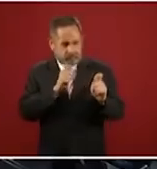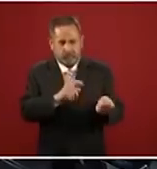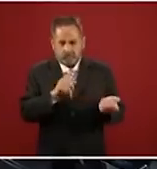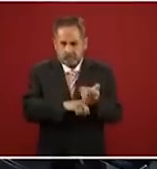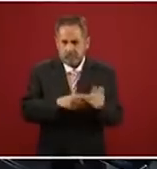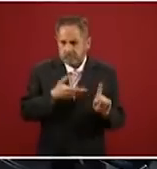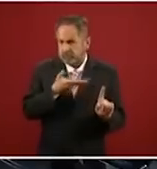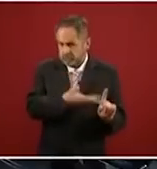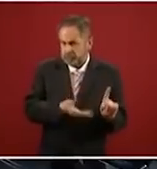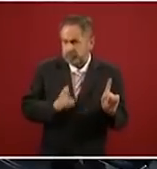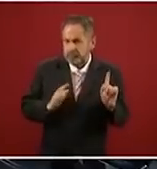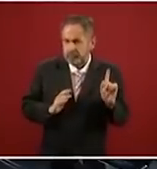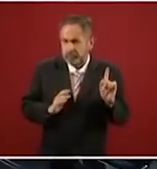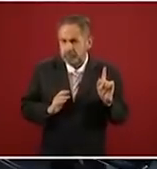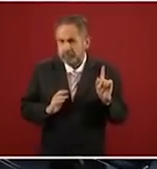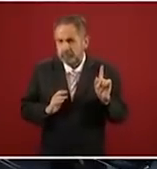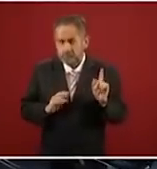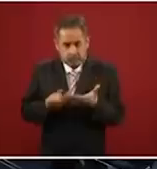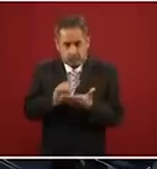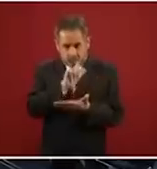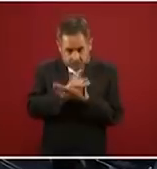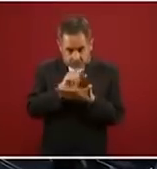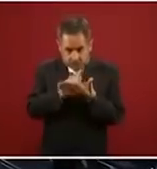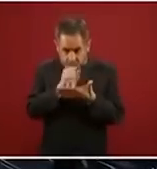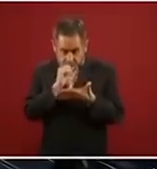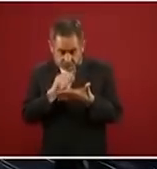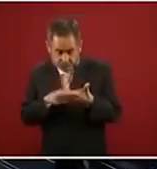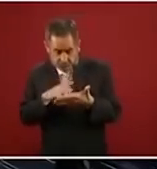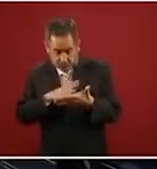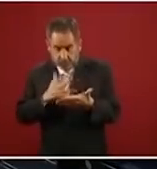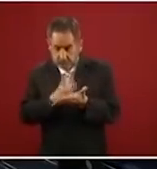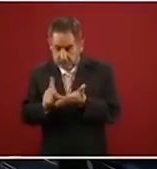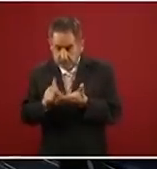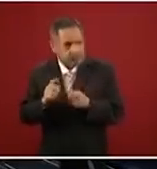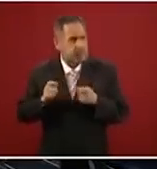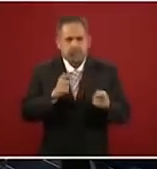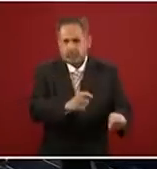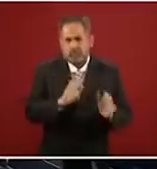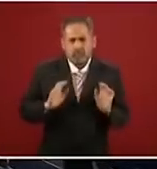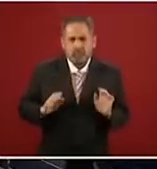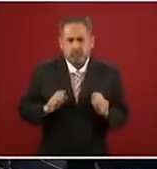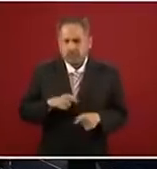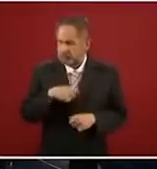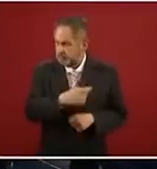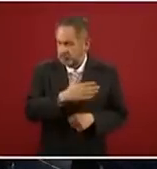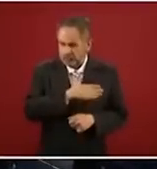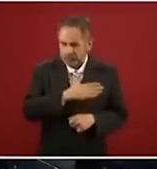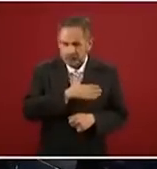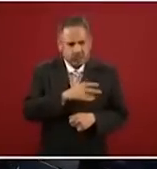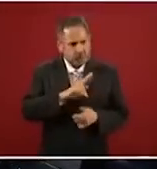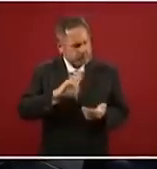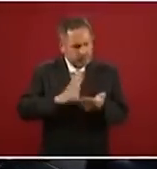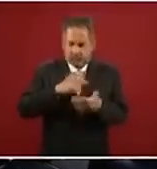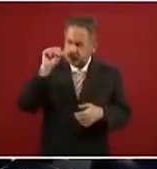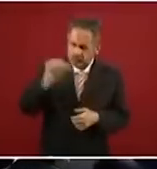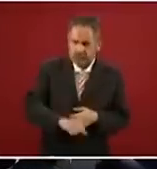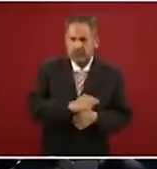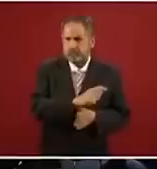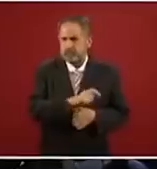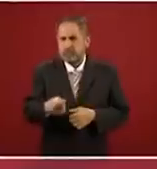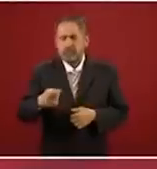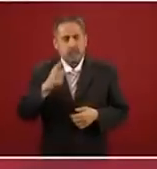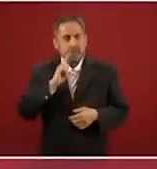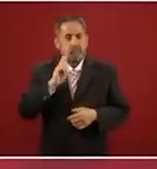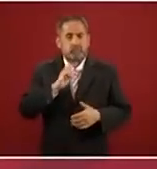si legalmente tiene el derecho se le tiene que restituir de inmediato